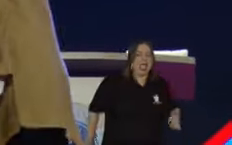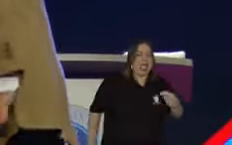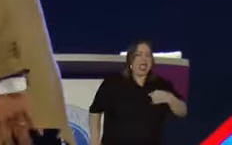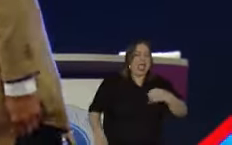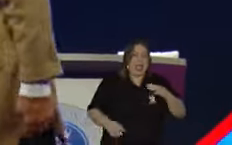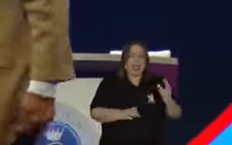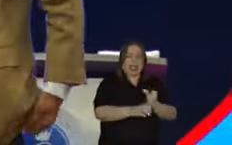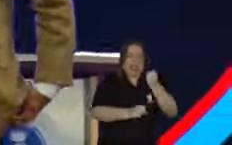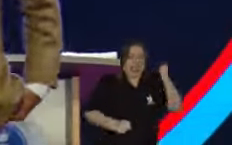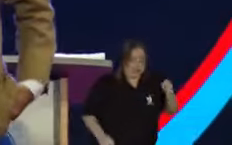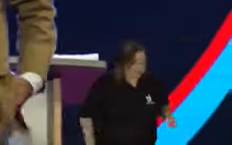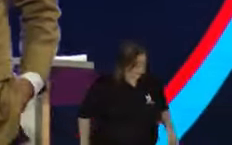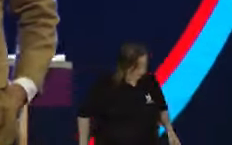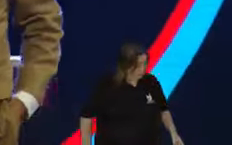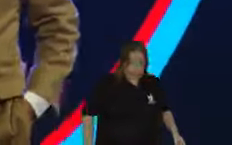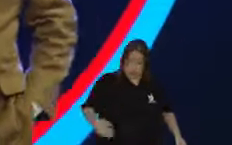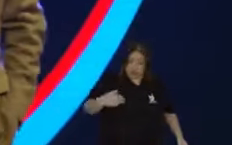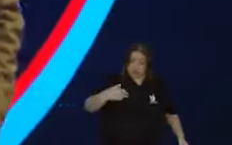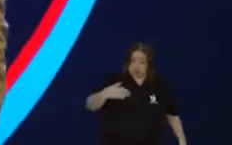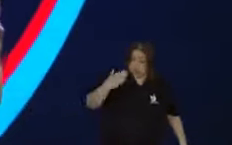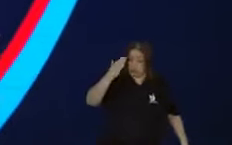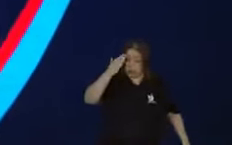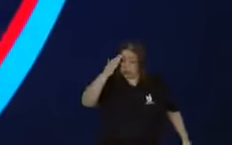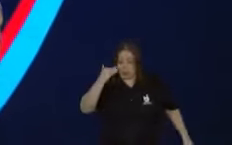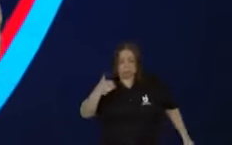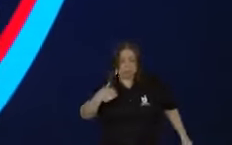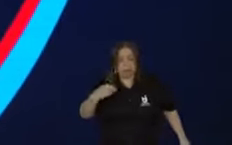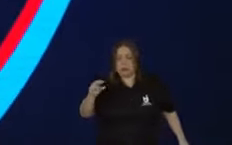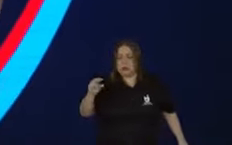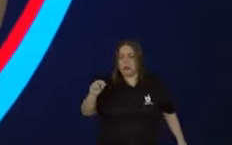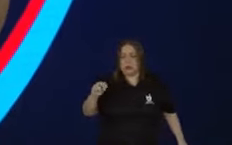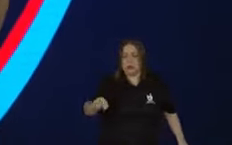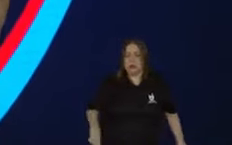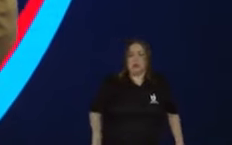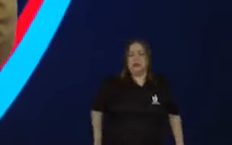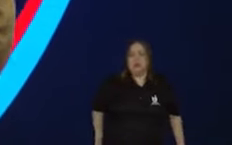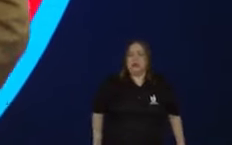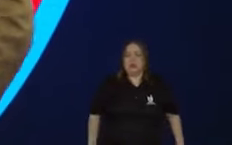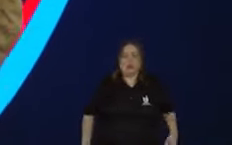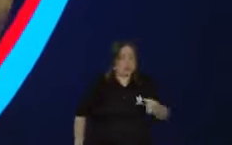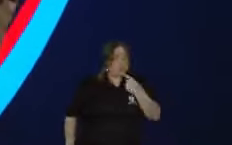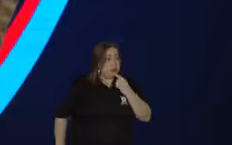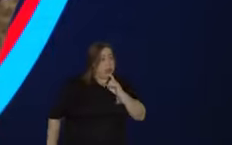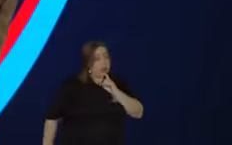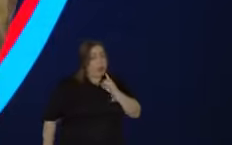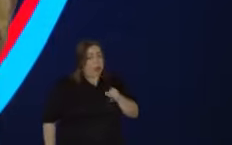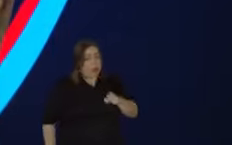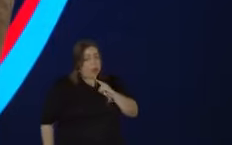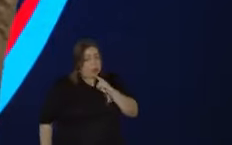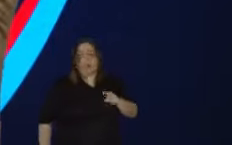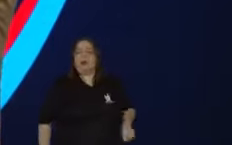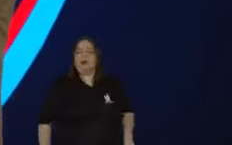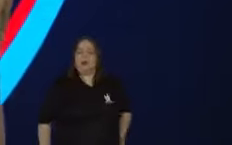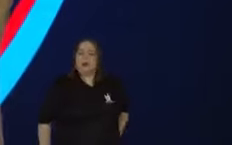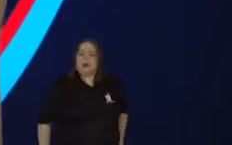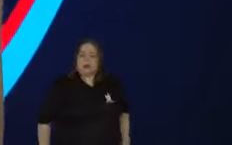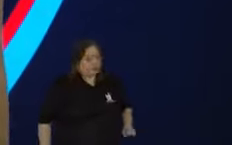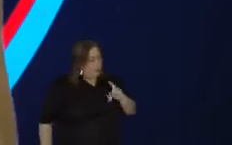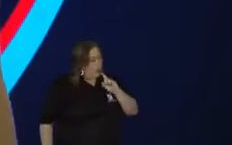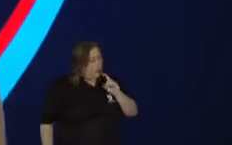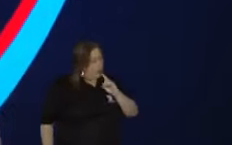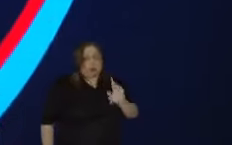demos cuenta. Y encima parece que estamos contentos. Es verdad. Es verdad, esta conclusión, esta